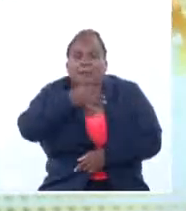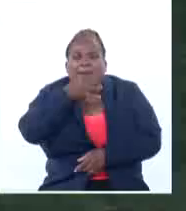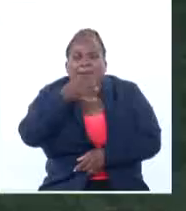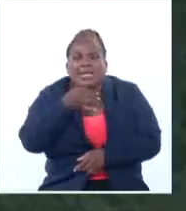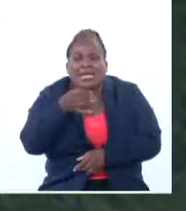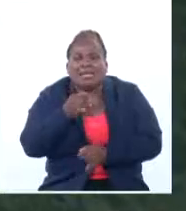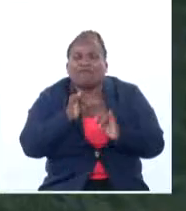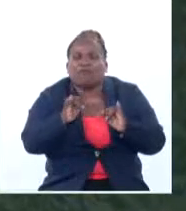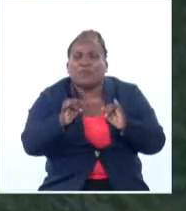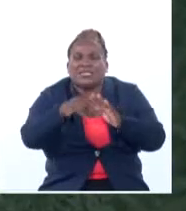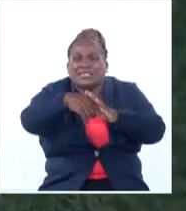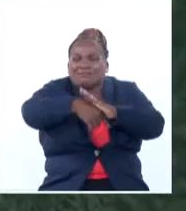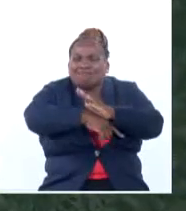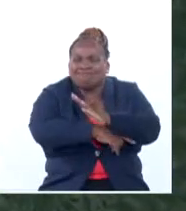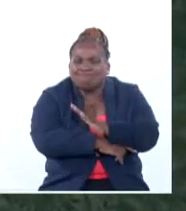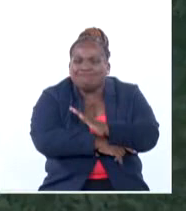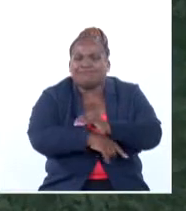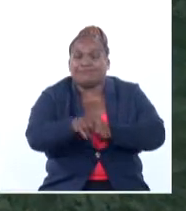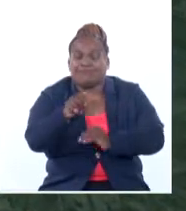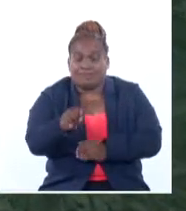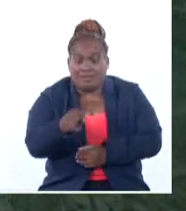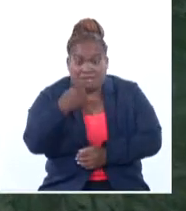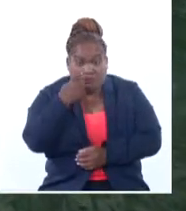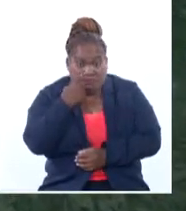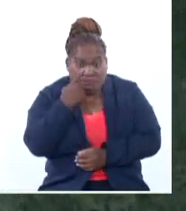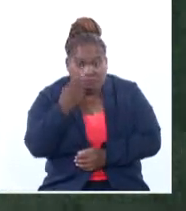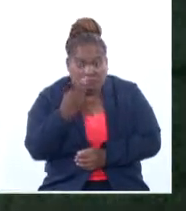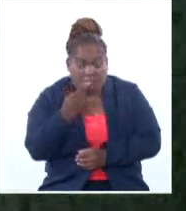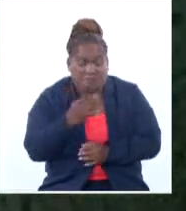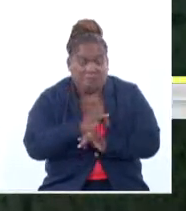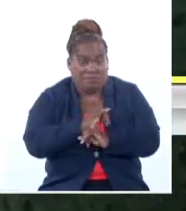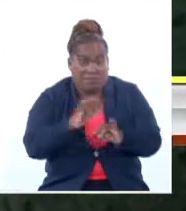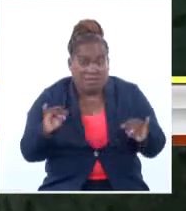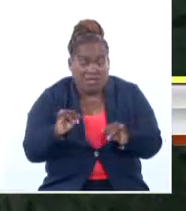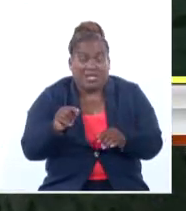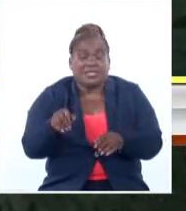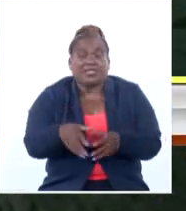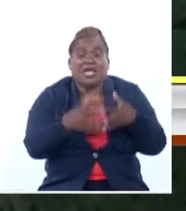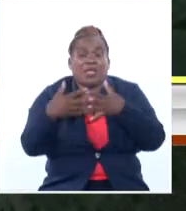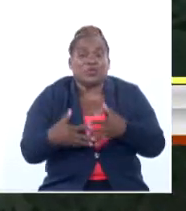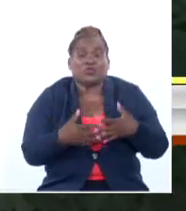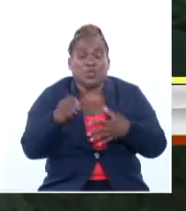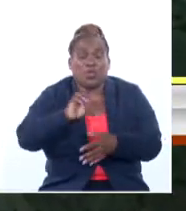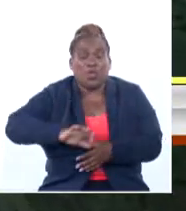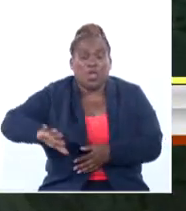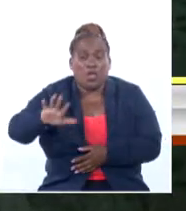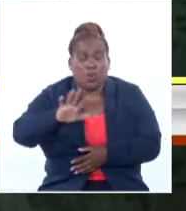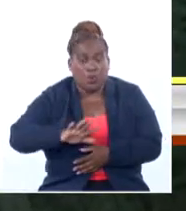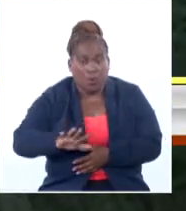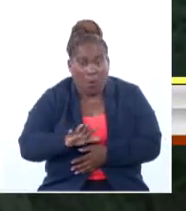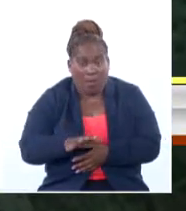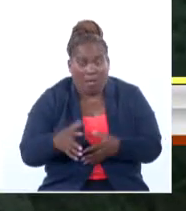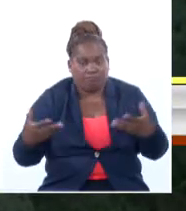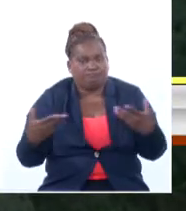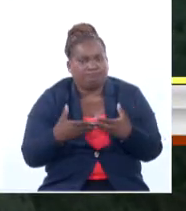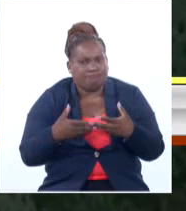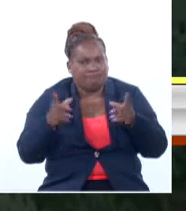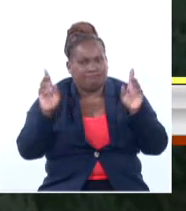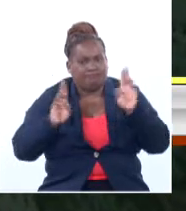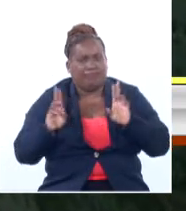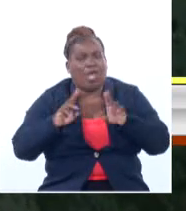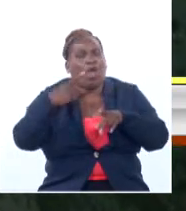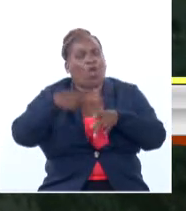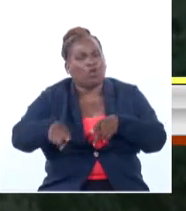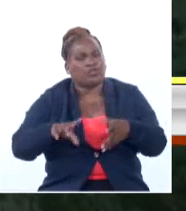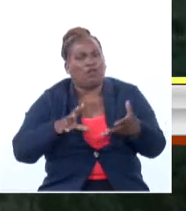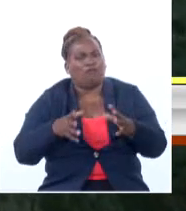este tema. Tras la primera revelación de Hirsch, medios de prensa de Estados Unidos y Europa se sincronizaron en divulgar otra teoría que